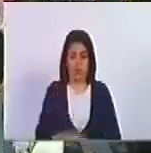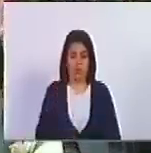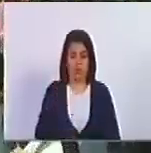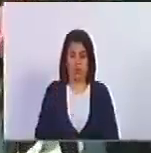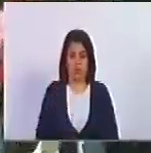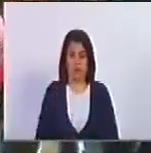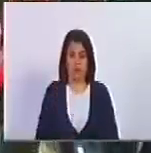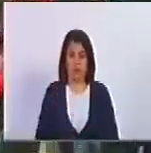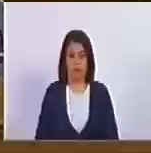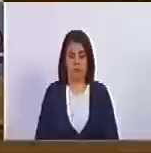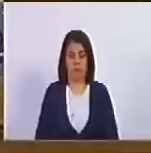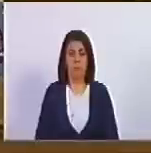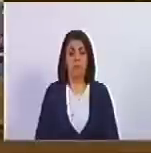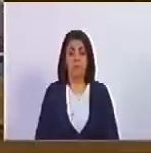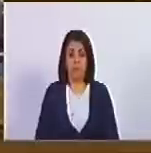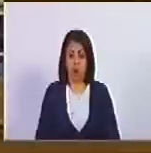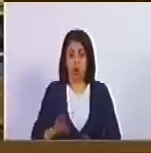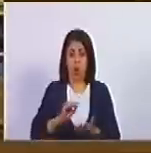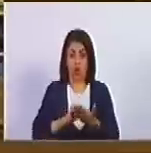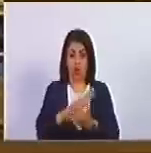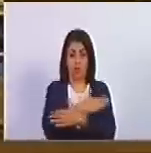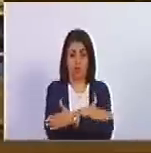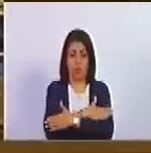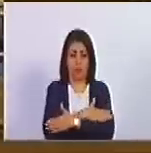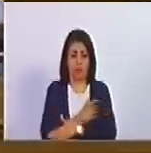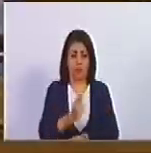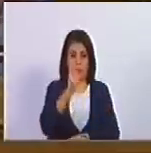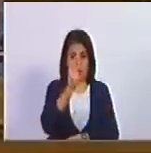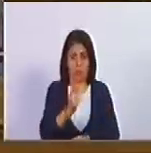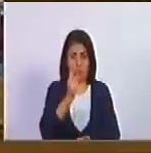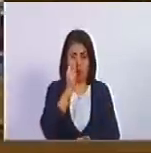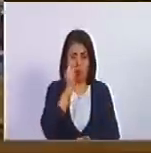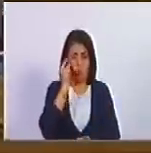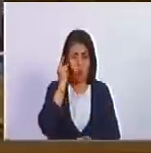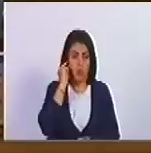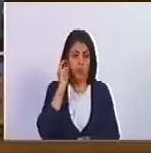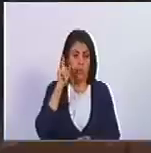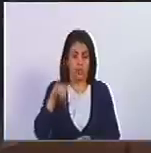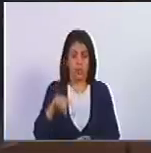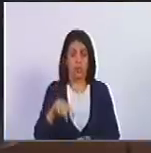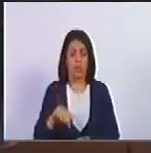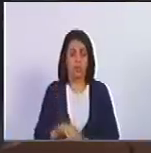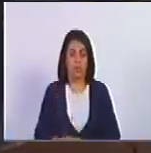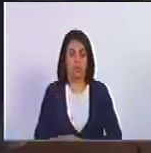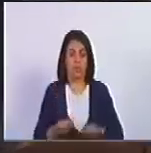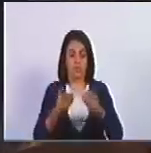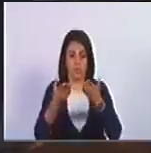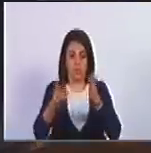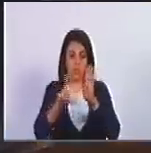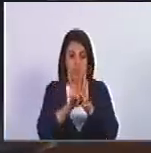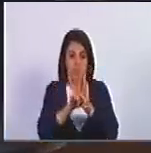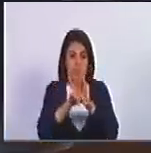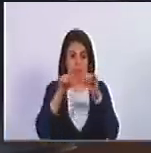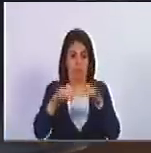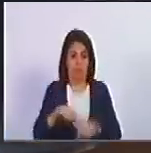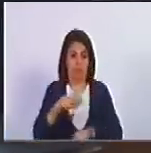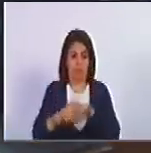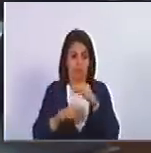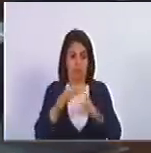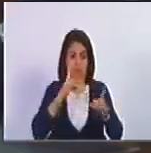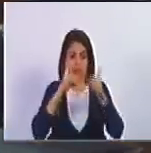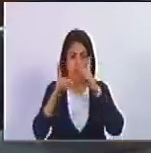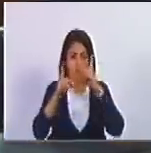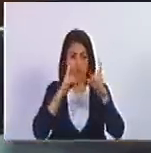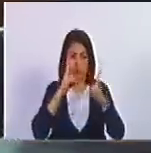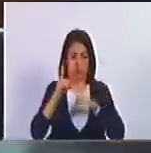Bolivariana de Venezuela. De nuevo, felicitaciones, diputadas y diputados. Lleven esta ley para que sea